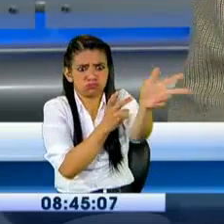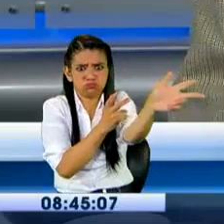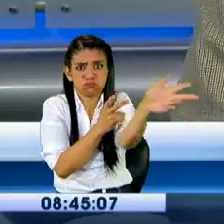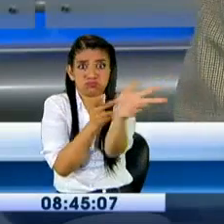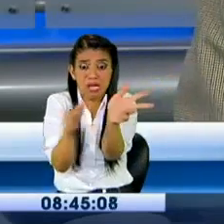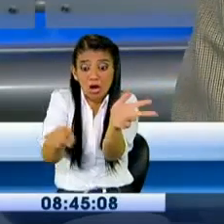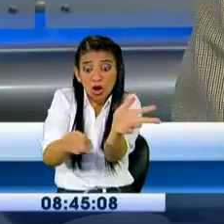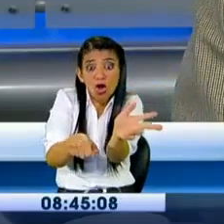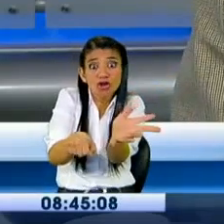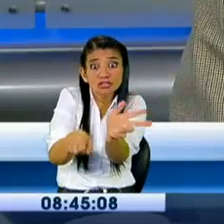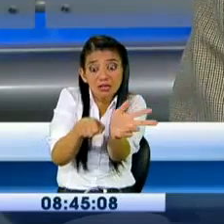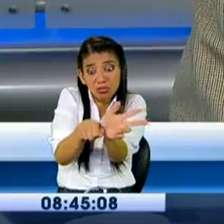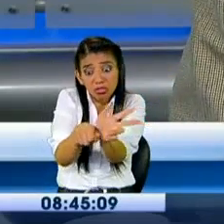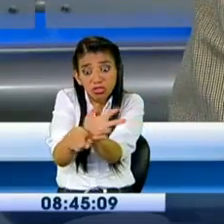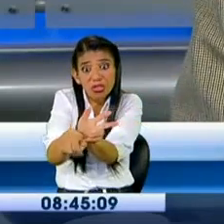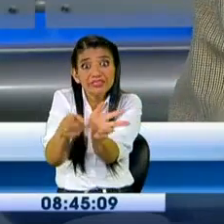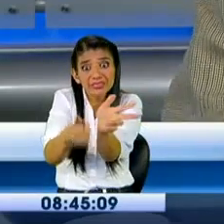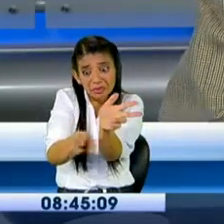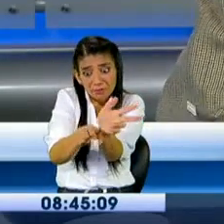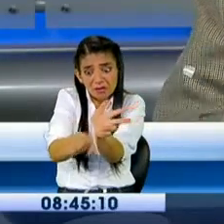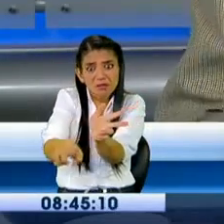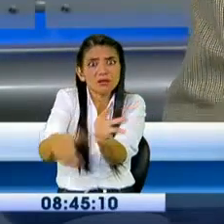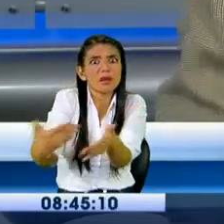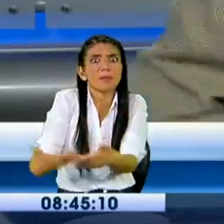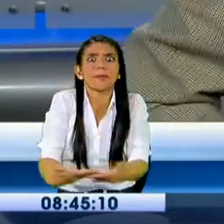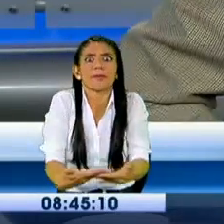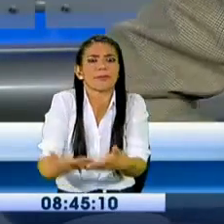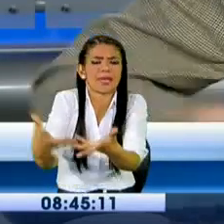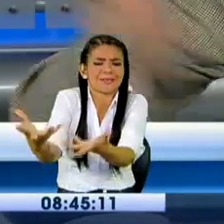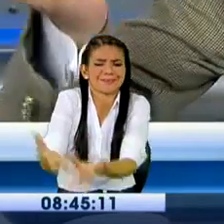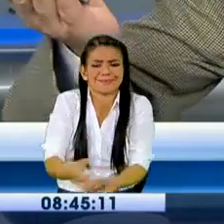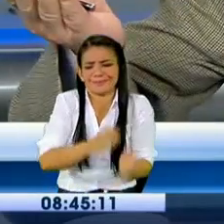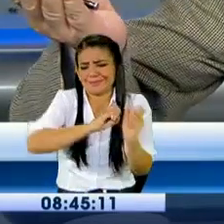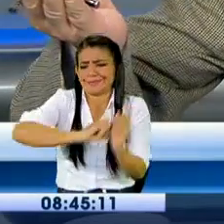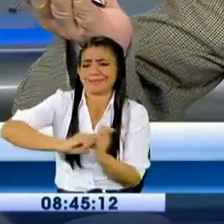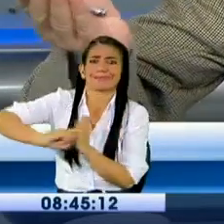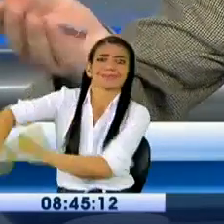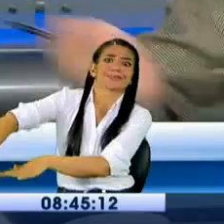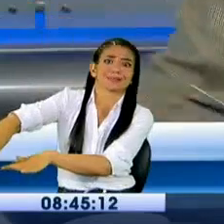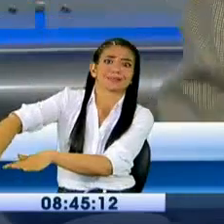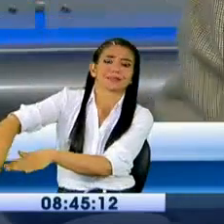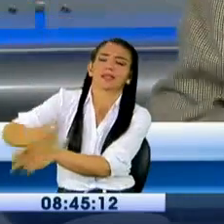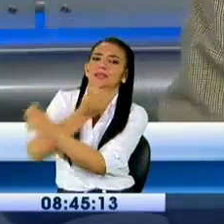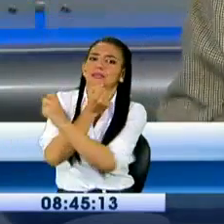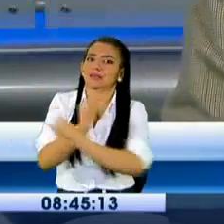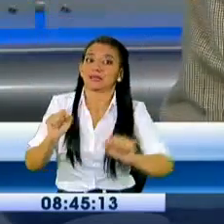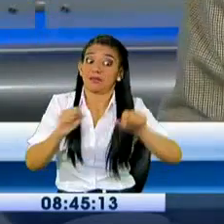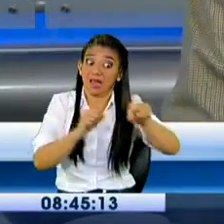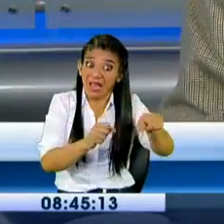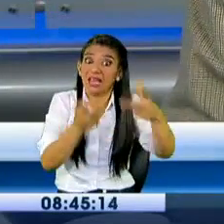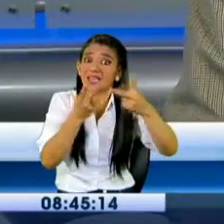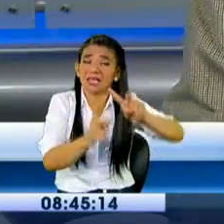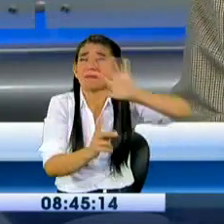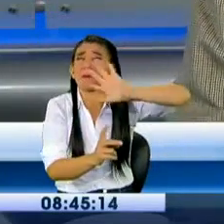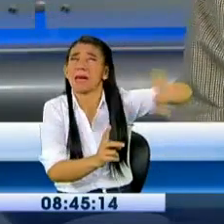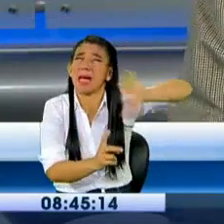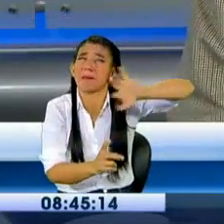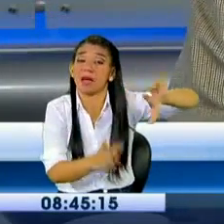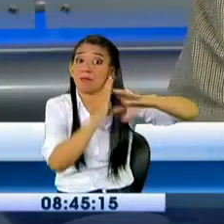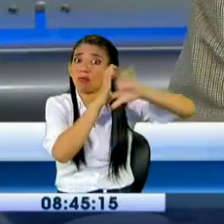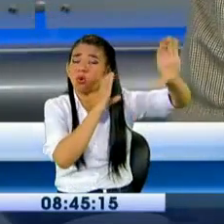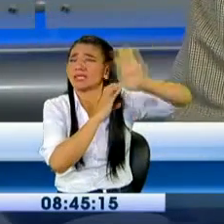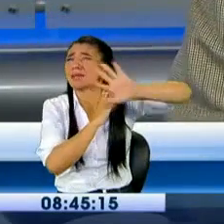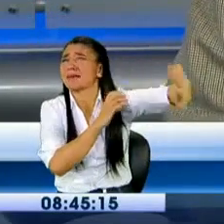niña comenzaba también a tener problemas, agarró a la niña y le lanzó. Y él también a golpes, que es lo